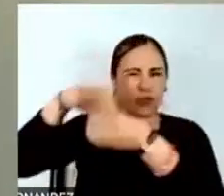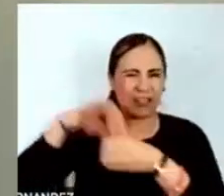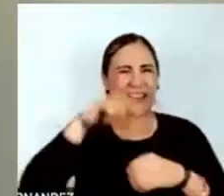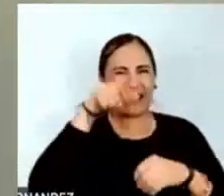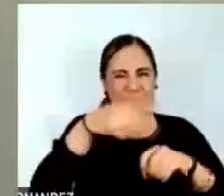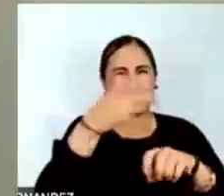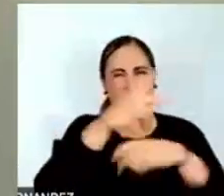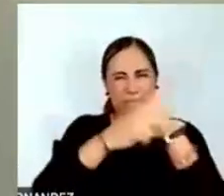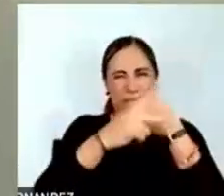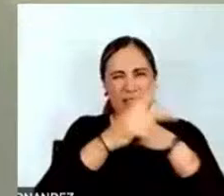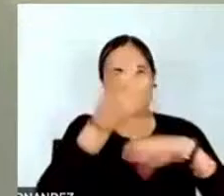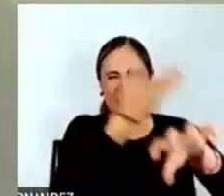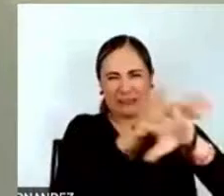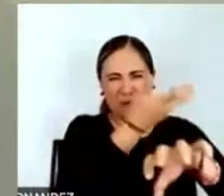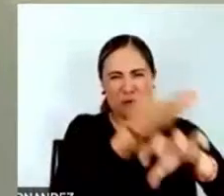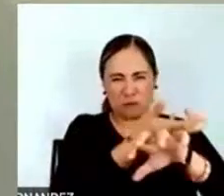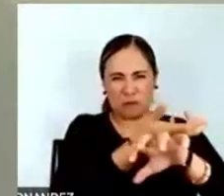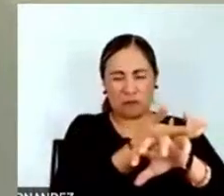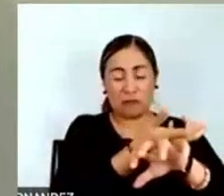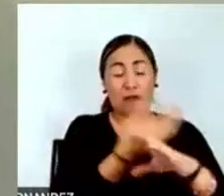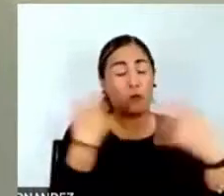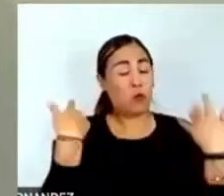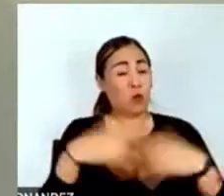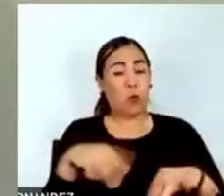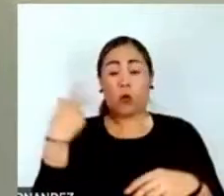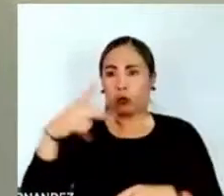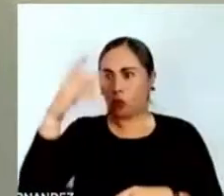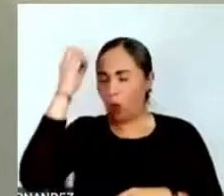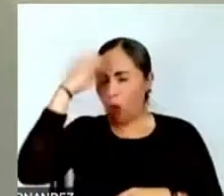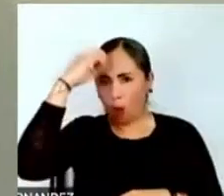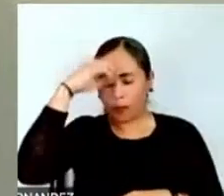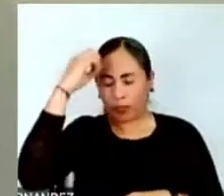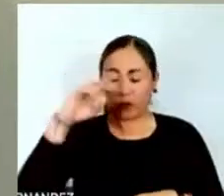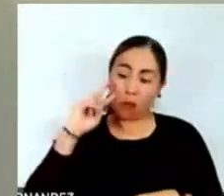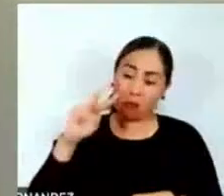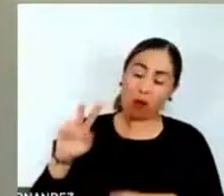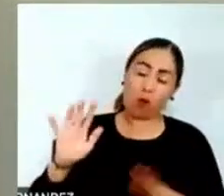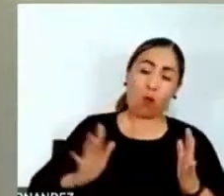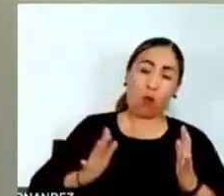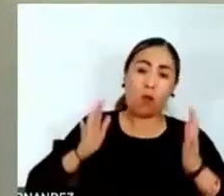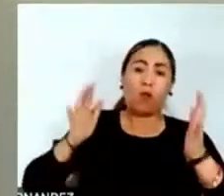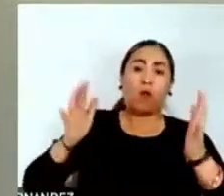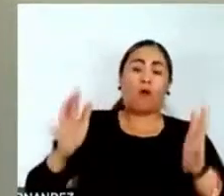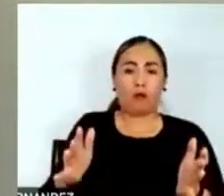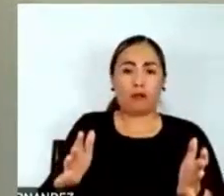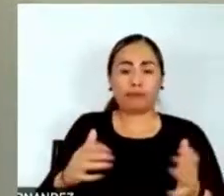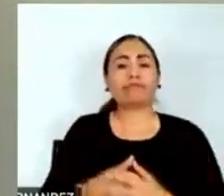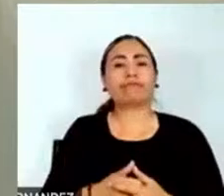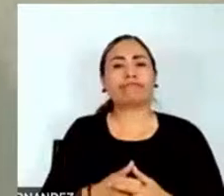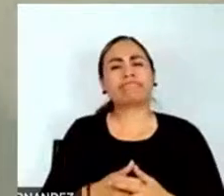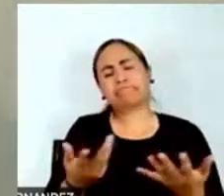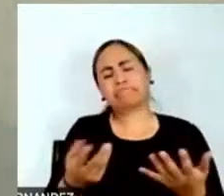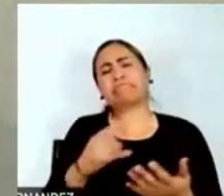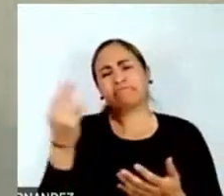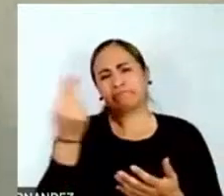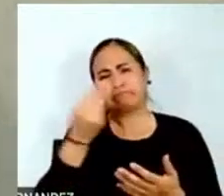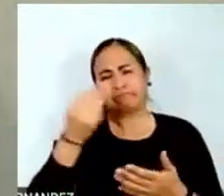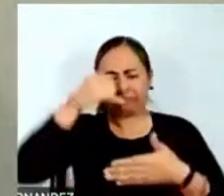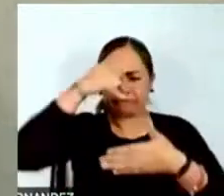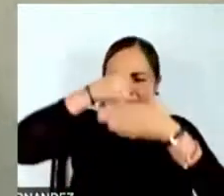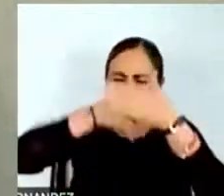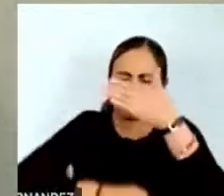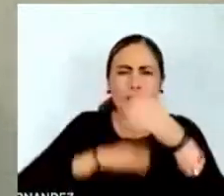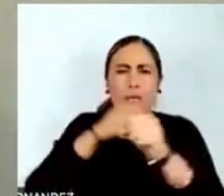es profundamente reveladora. Basta con adentrarnos un poco en las estadísticas